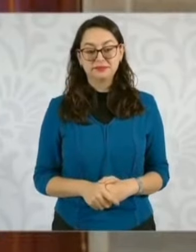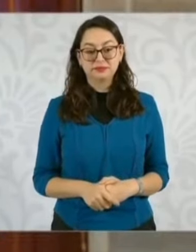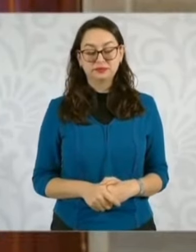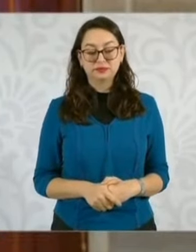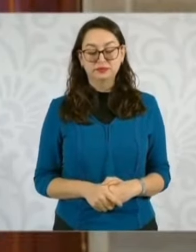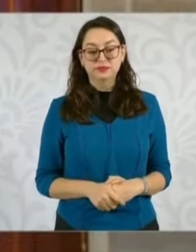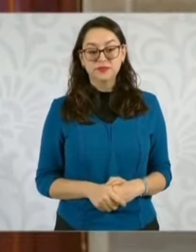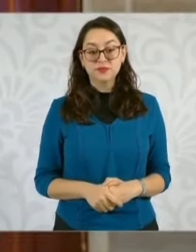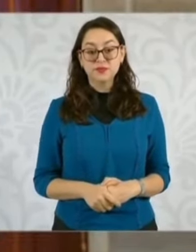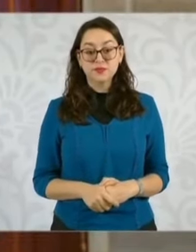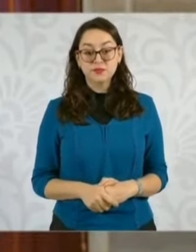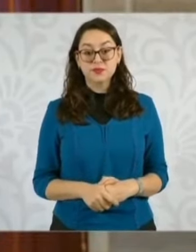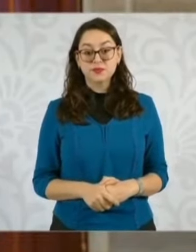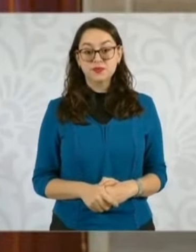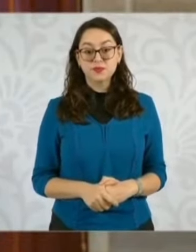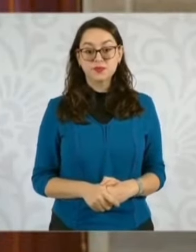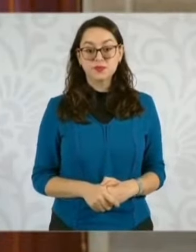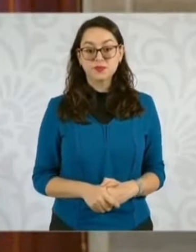Adelante.